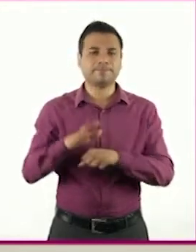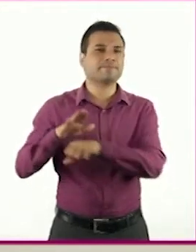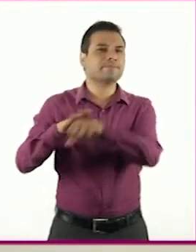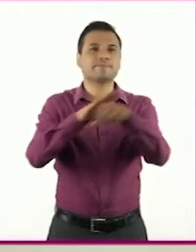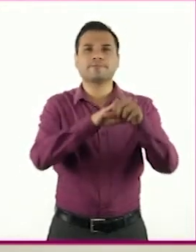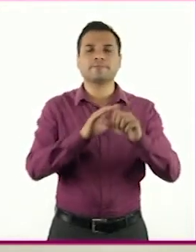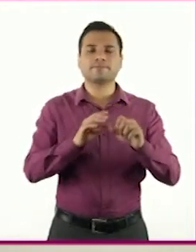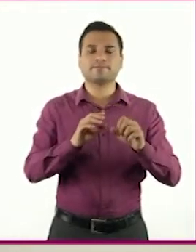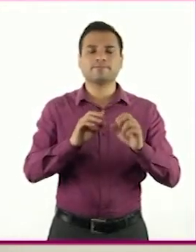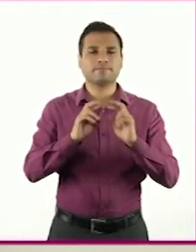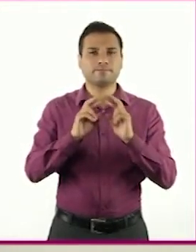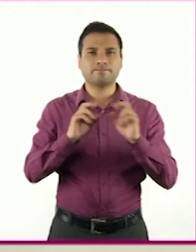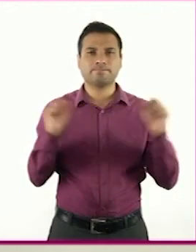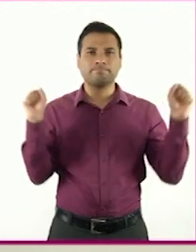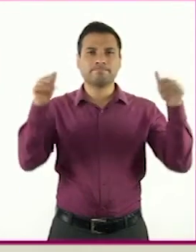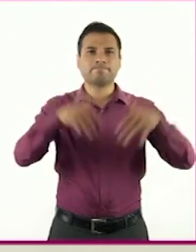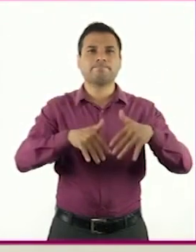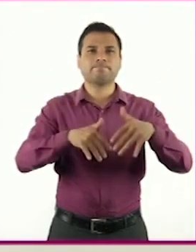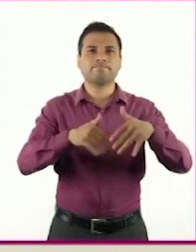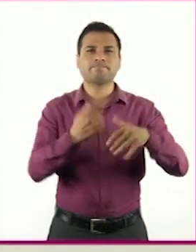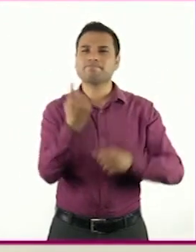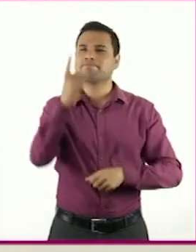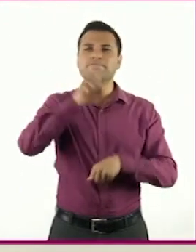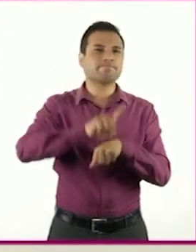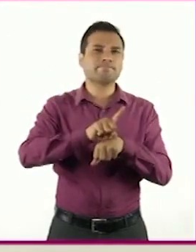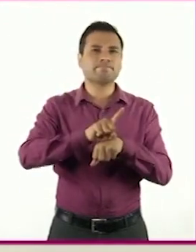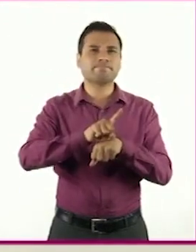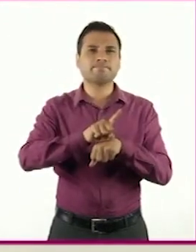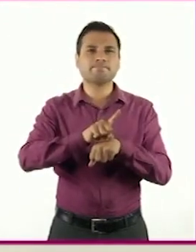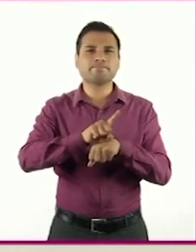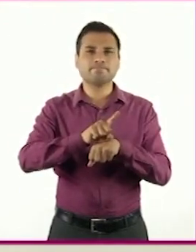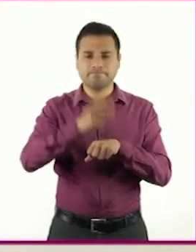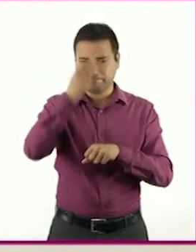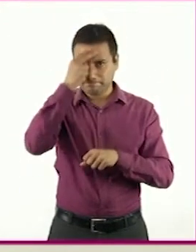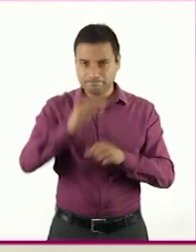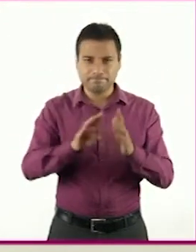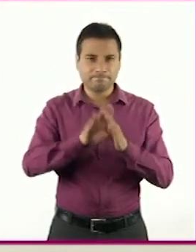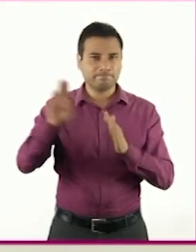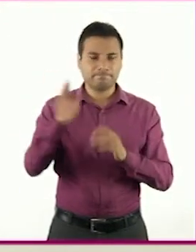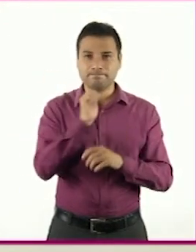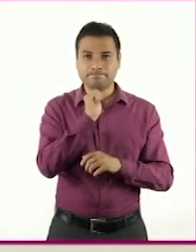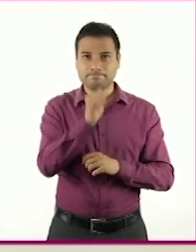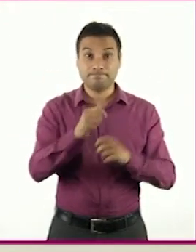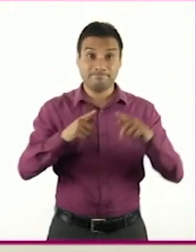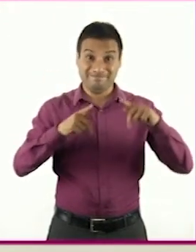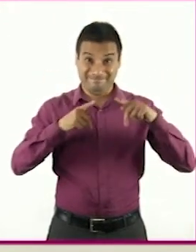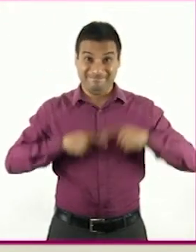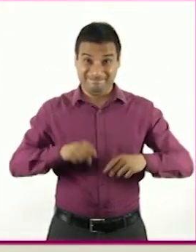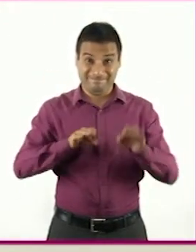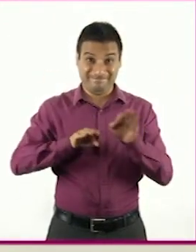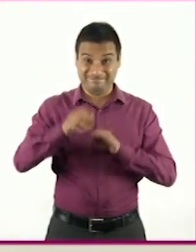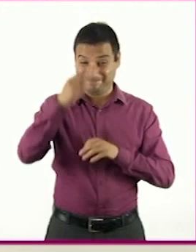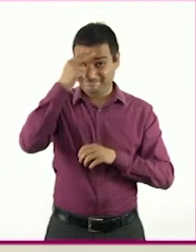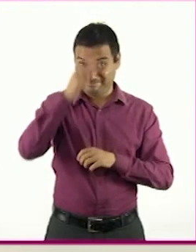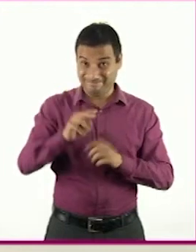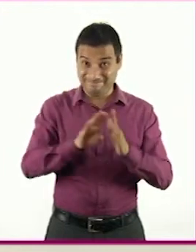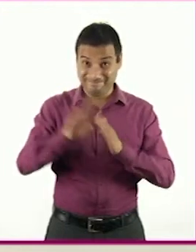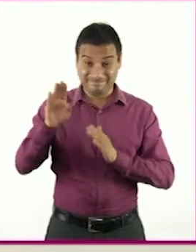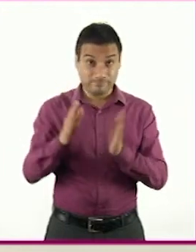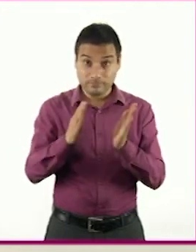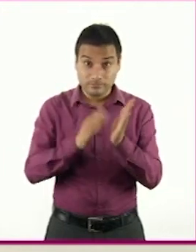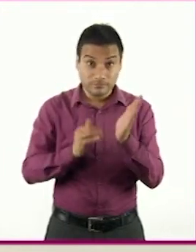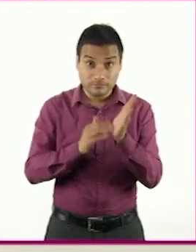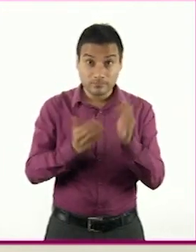nacional Un Día Sin Inmigrantes, bajo la consigna de que los trabajadores migrantes, muchos de ellos